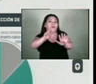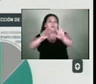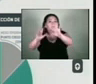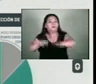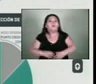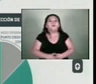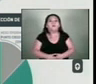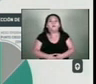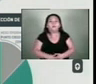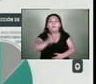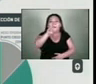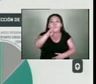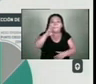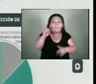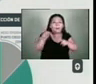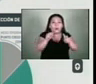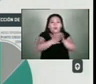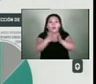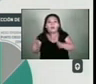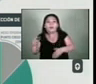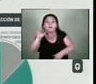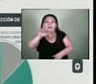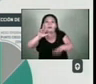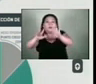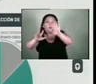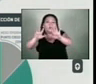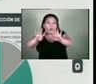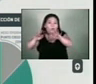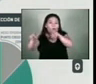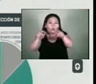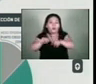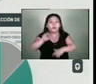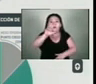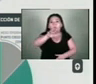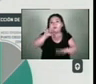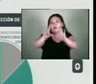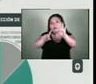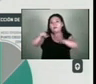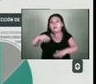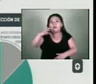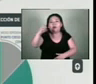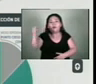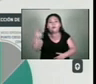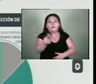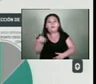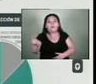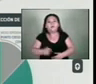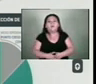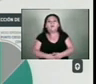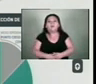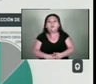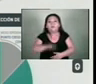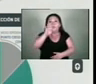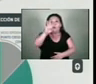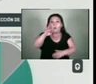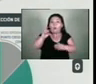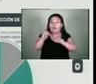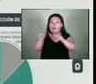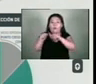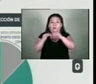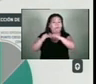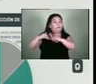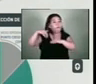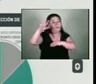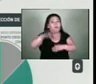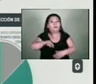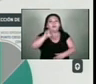3,978. De 20 a 39 estamos hablando de más de 36,000 personas y de 40 a 59 más